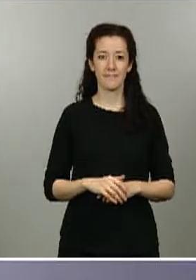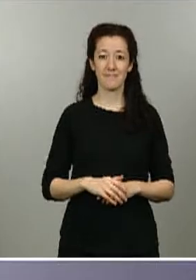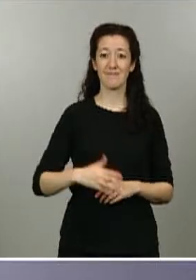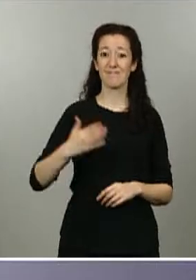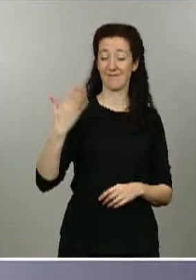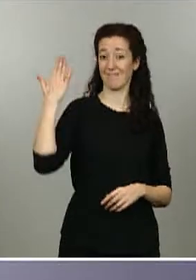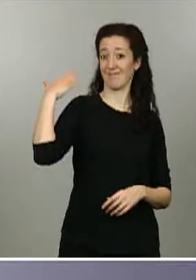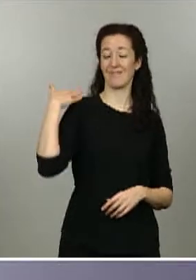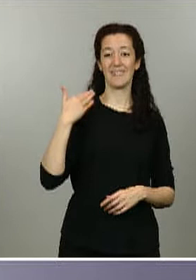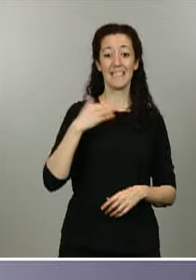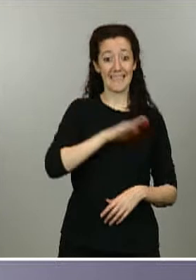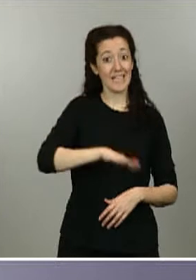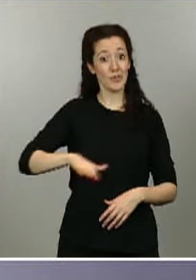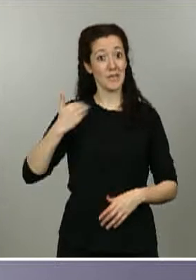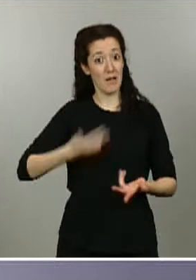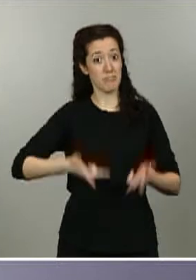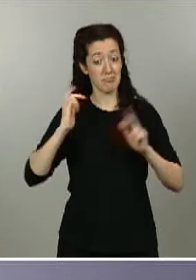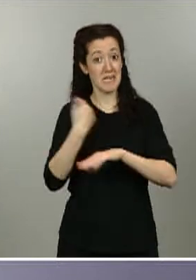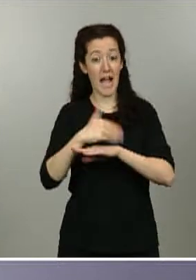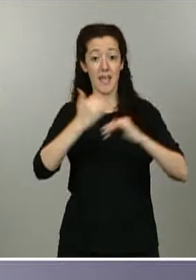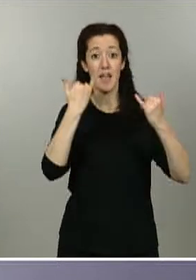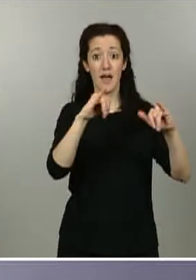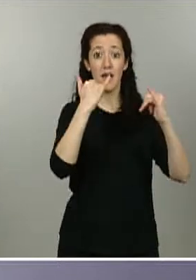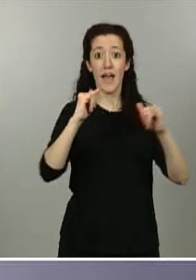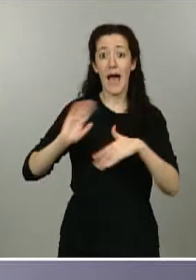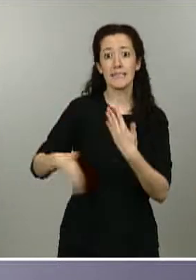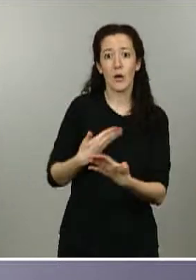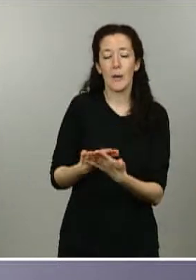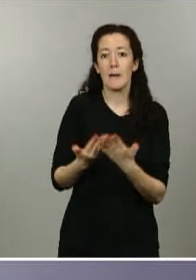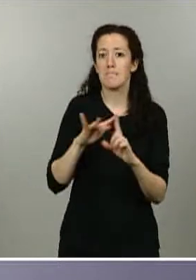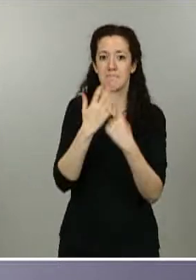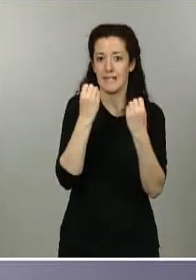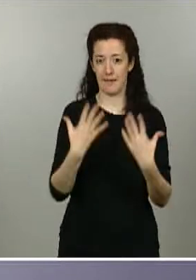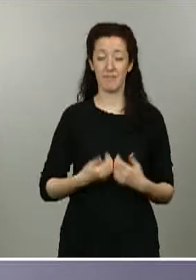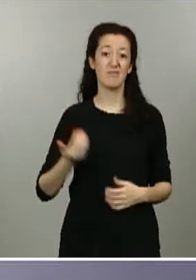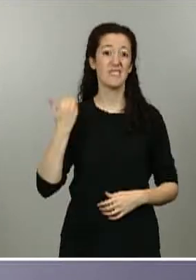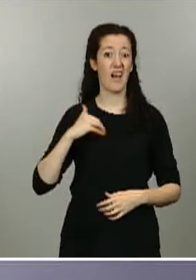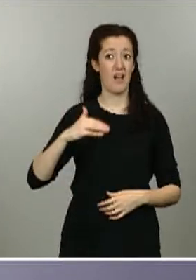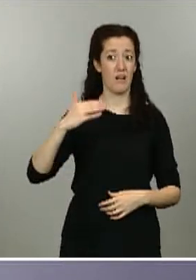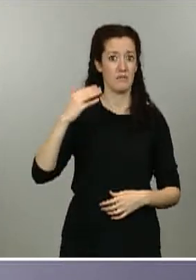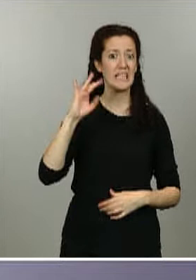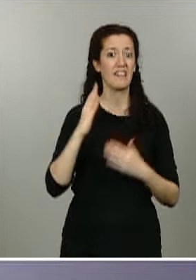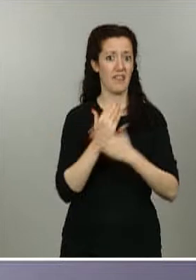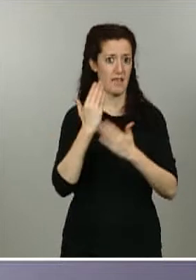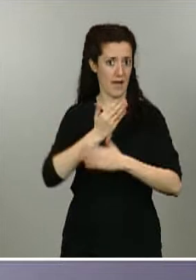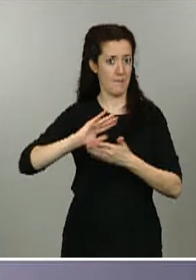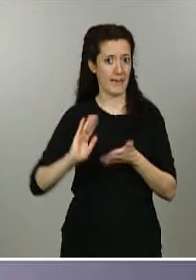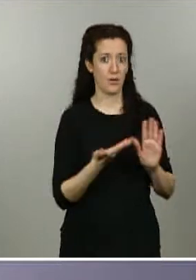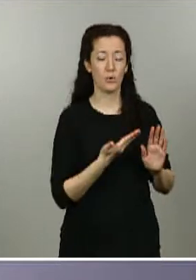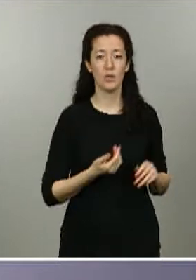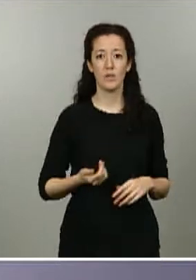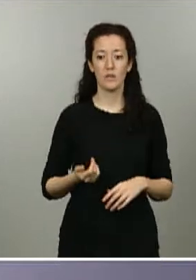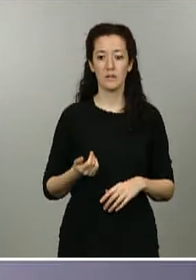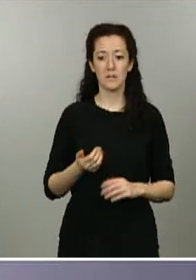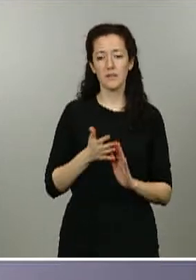El periódico le pregunta así: dado que ya se han cumplido 15 días desde que se permitió la salida de los niños, ¿se puede concluir que ya no ha